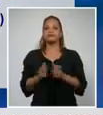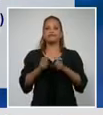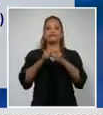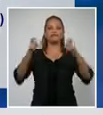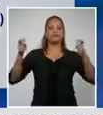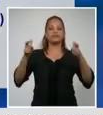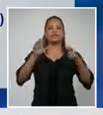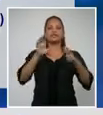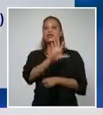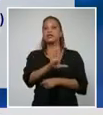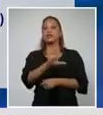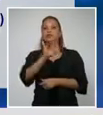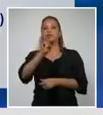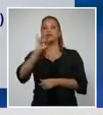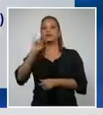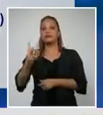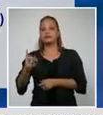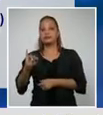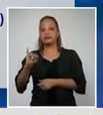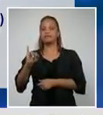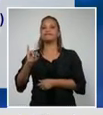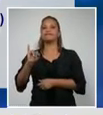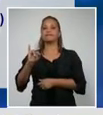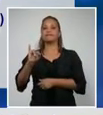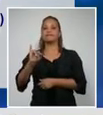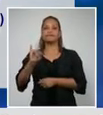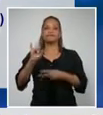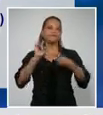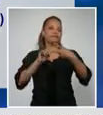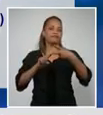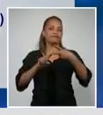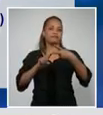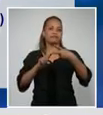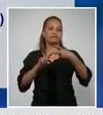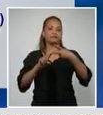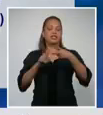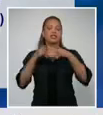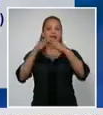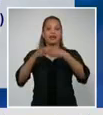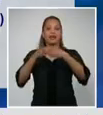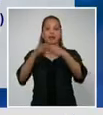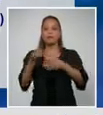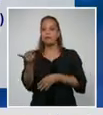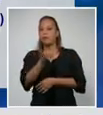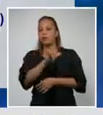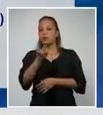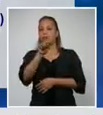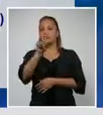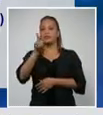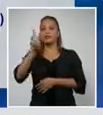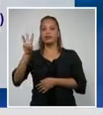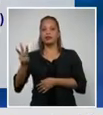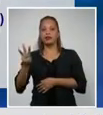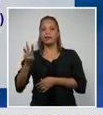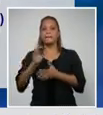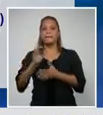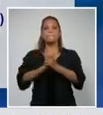596 en el día de ayer. Granma, igualmente, 123.